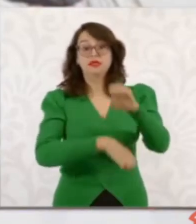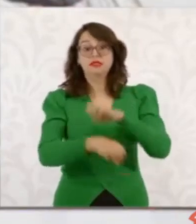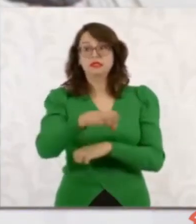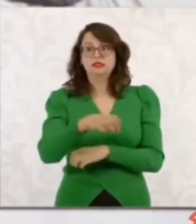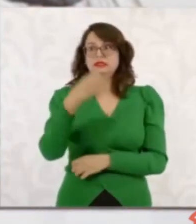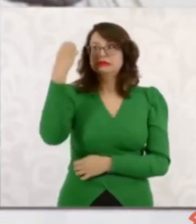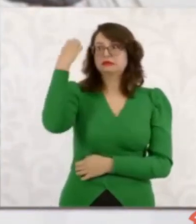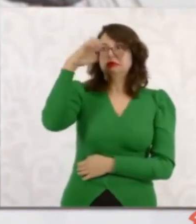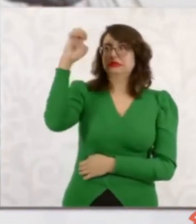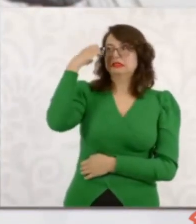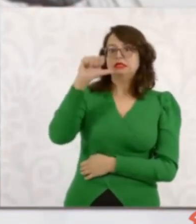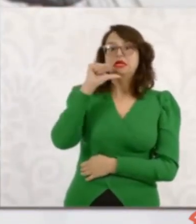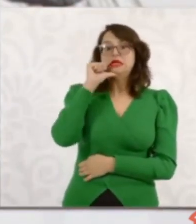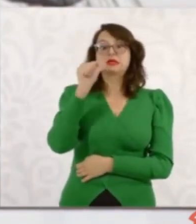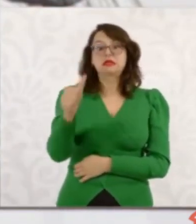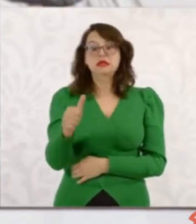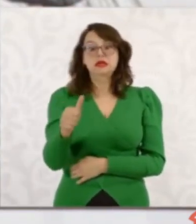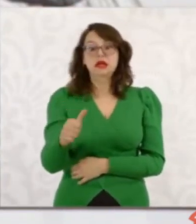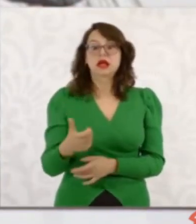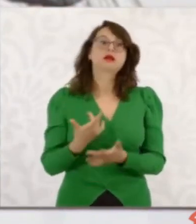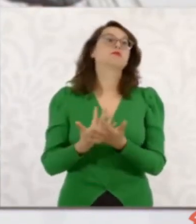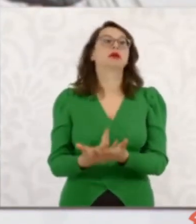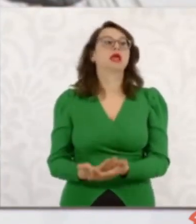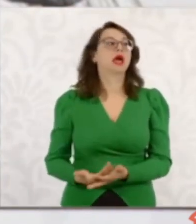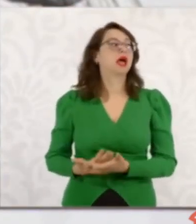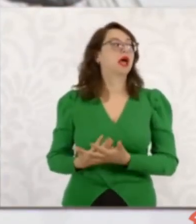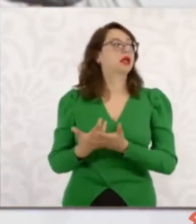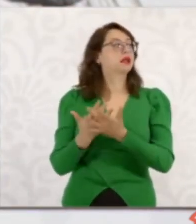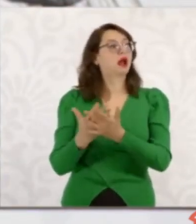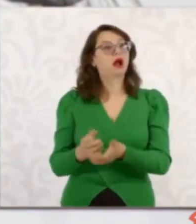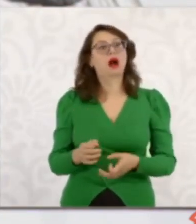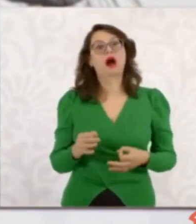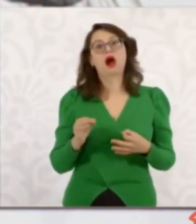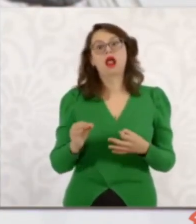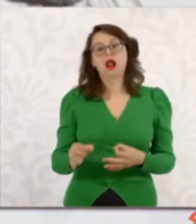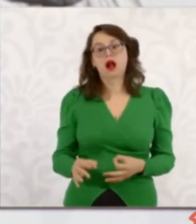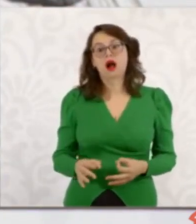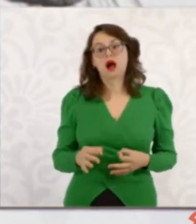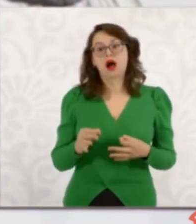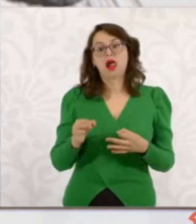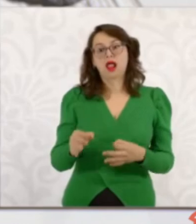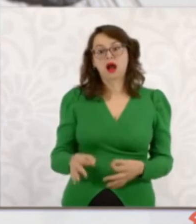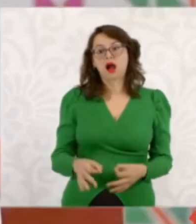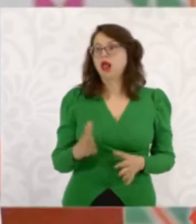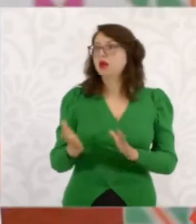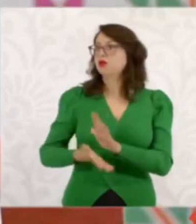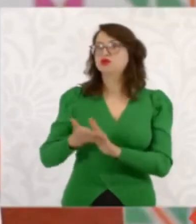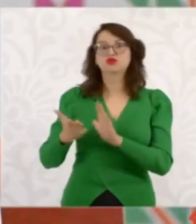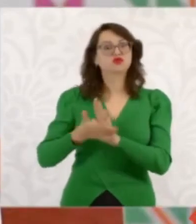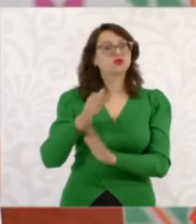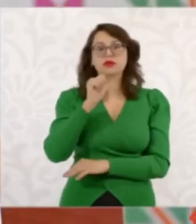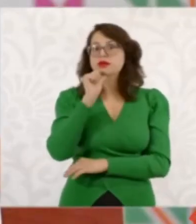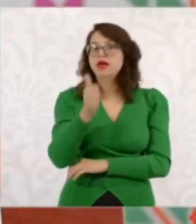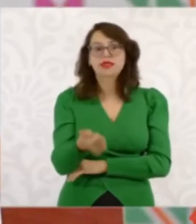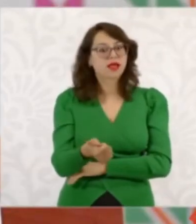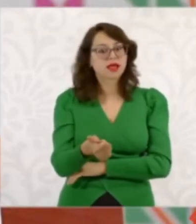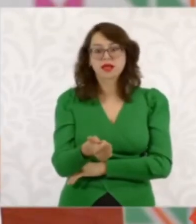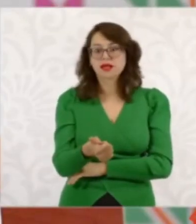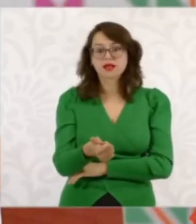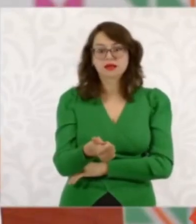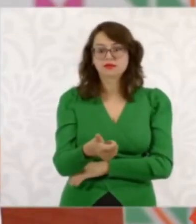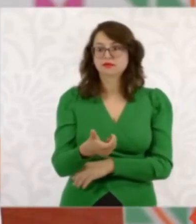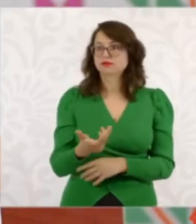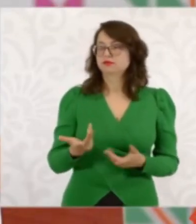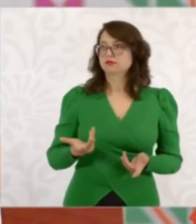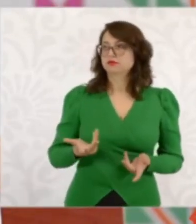experiencia, pues entonces empezó a generar un montón de retrasos y retrasos y retrasos. Particularmente la parte que le tocó al gobierno